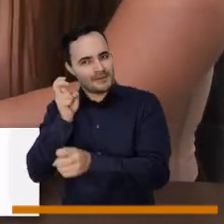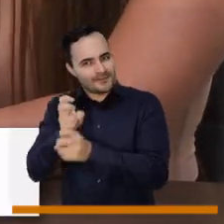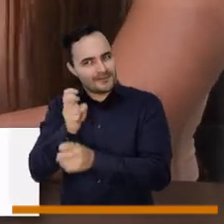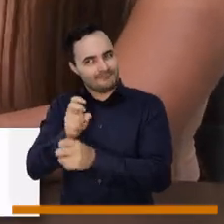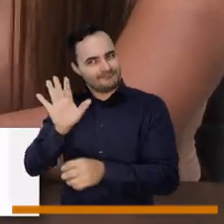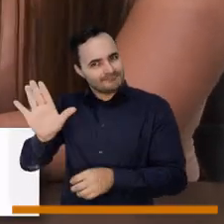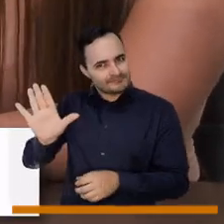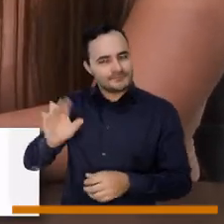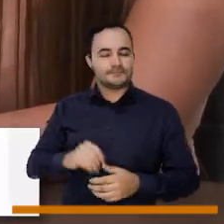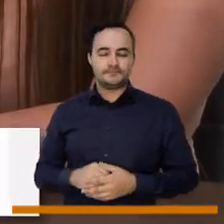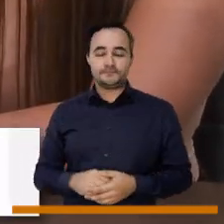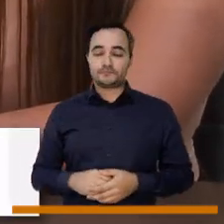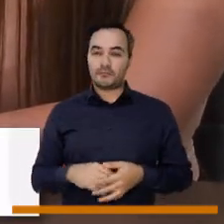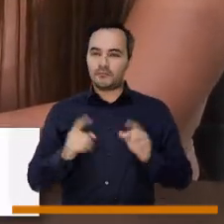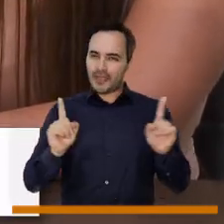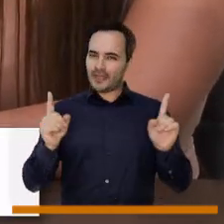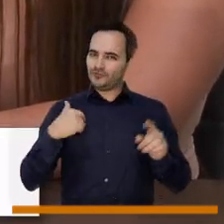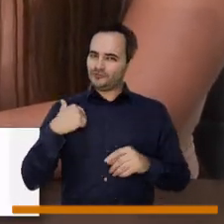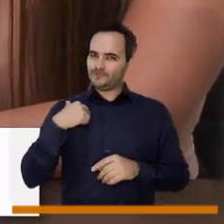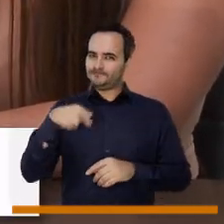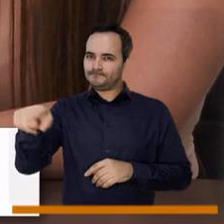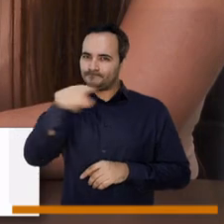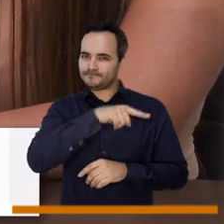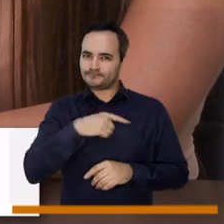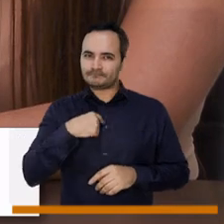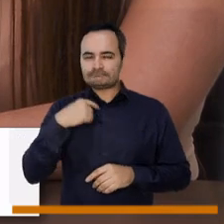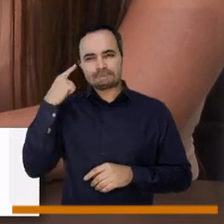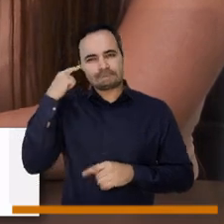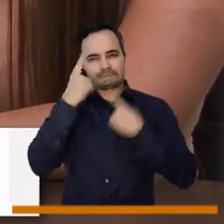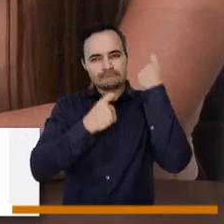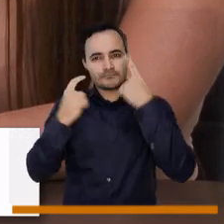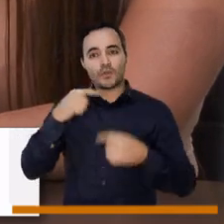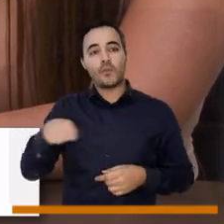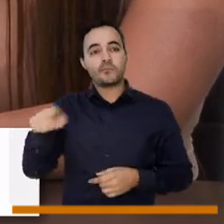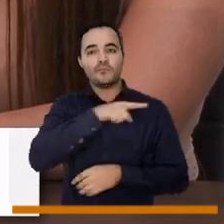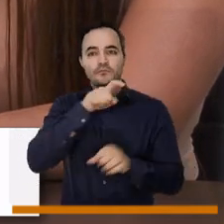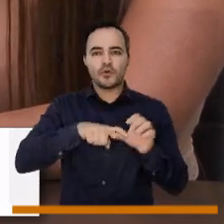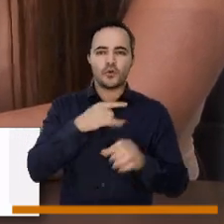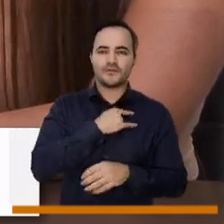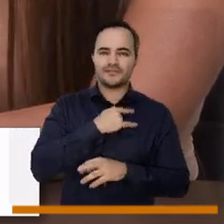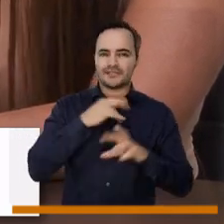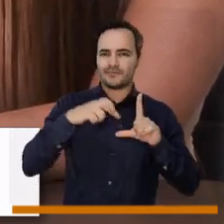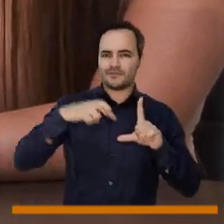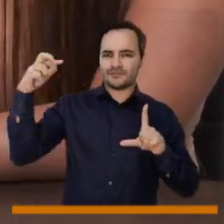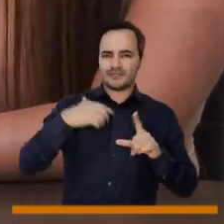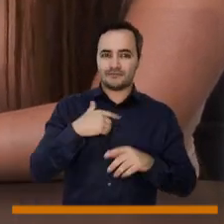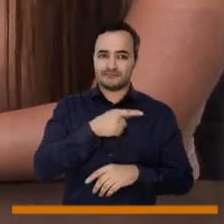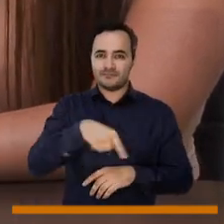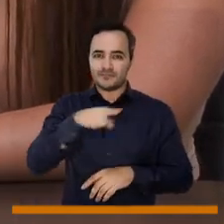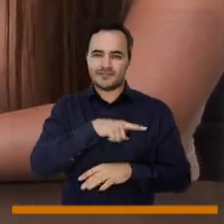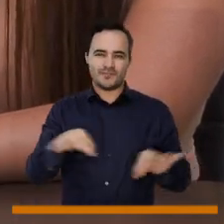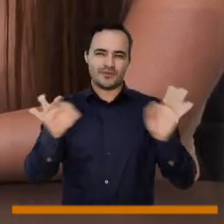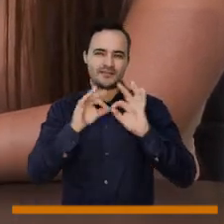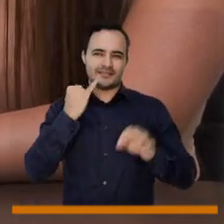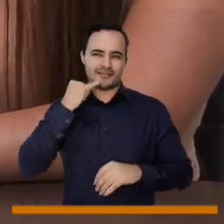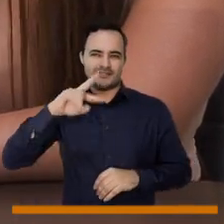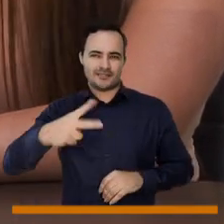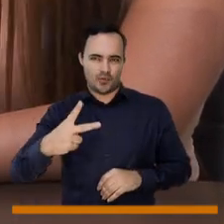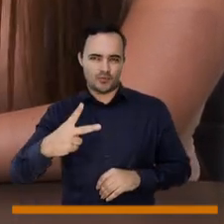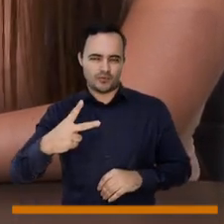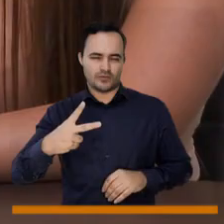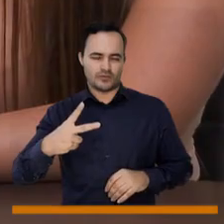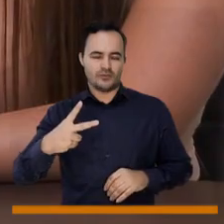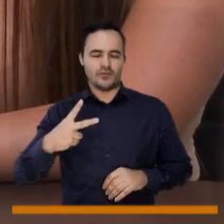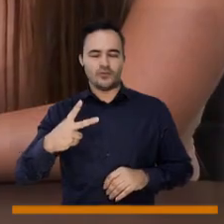tiene sus irregularidades, pero veo que la necesidad de aquellos que están estudiando en la universidad, pregrado, necesitarían certificar un segundo